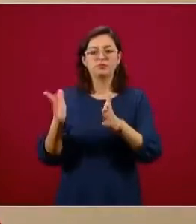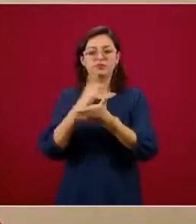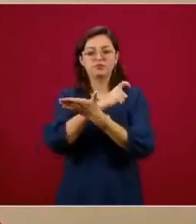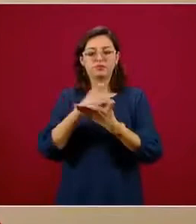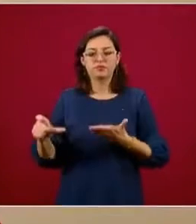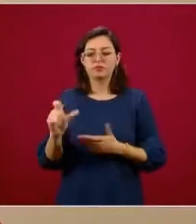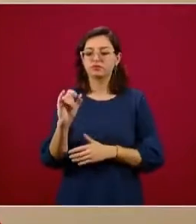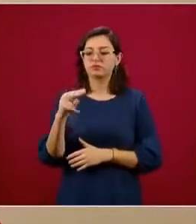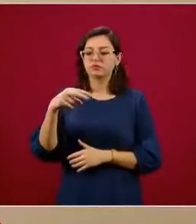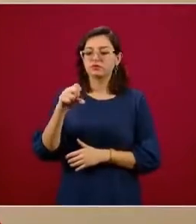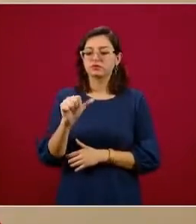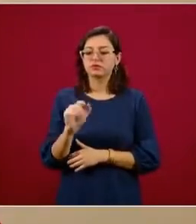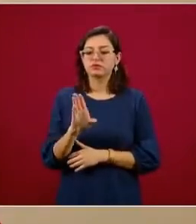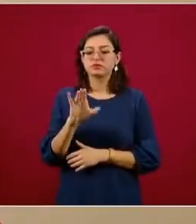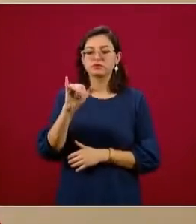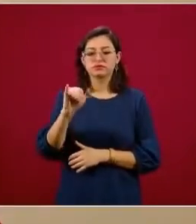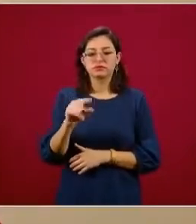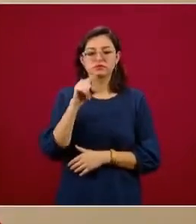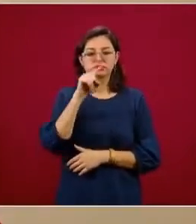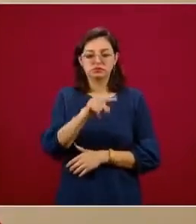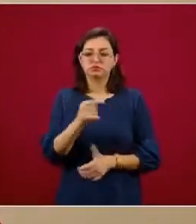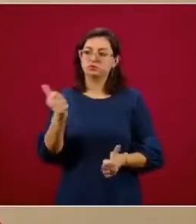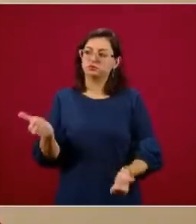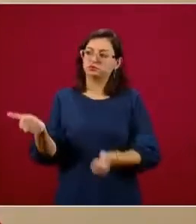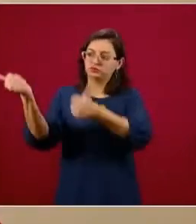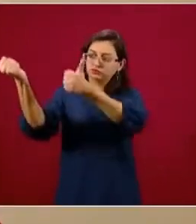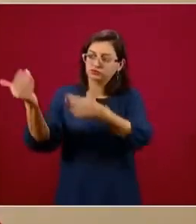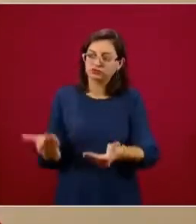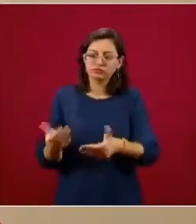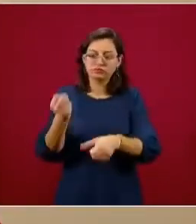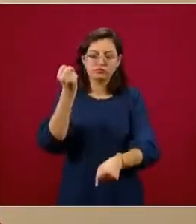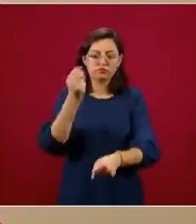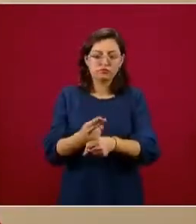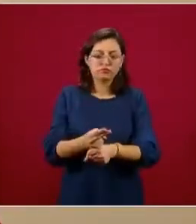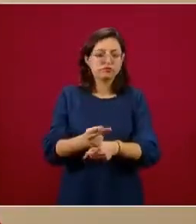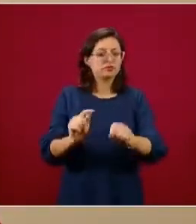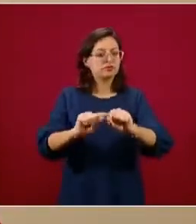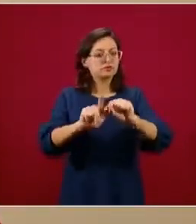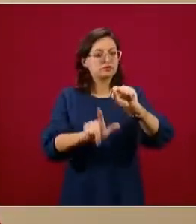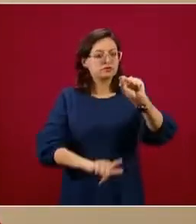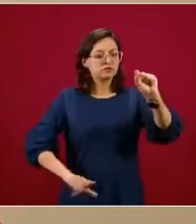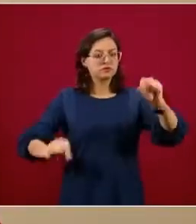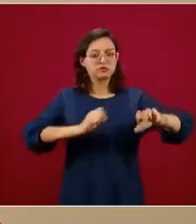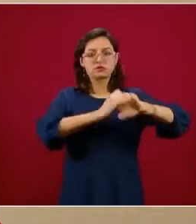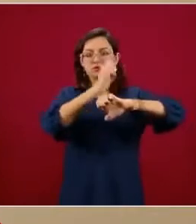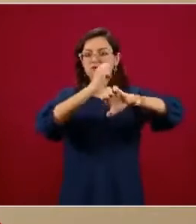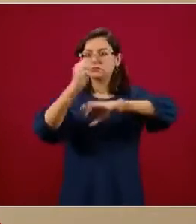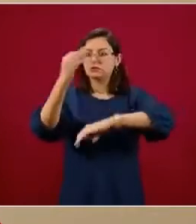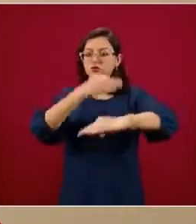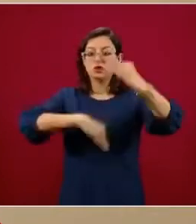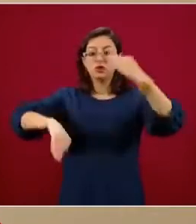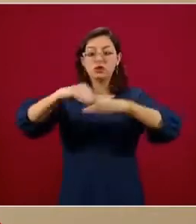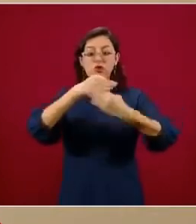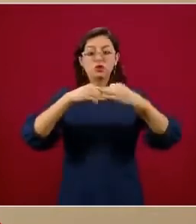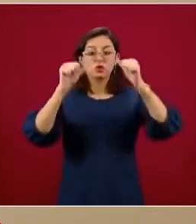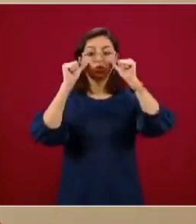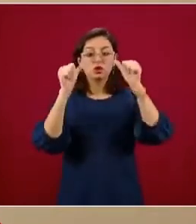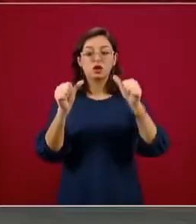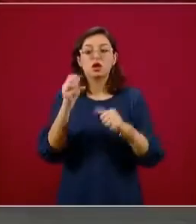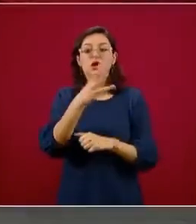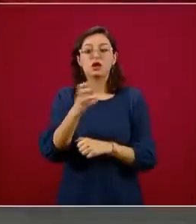del INSABI, que además lo hace para que estas pruebas puedan llegar a todas las entidades federativas, la compra